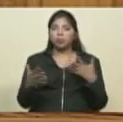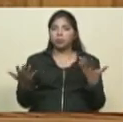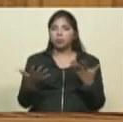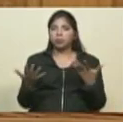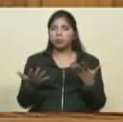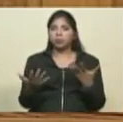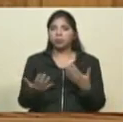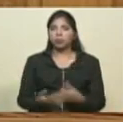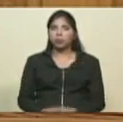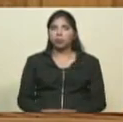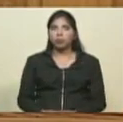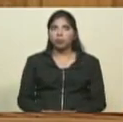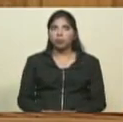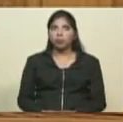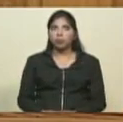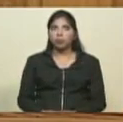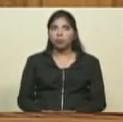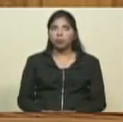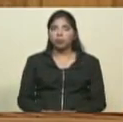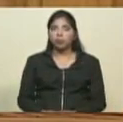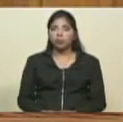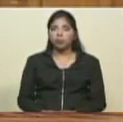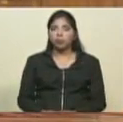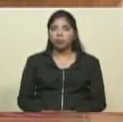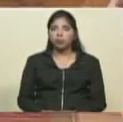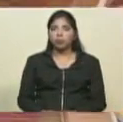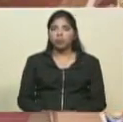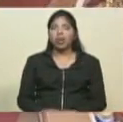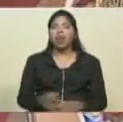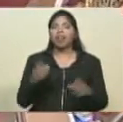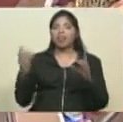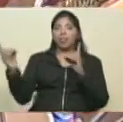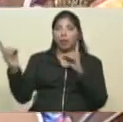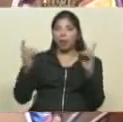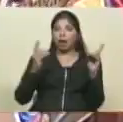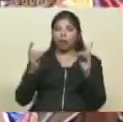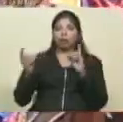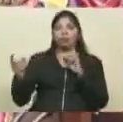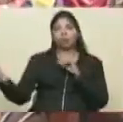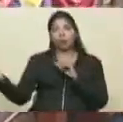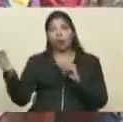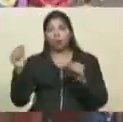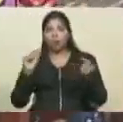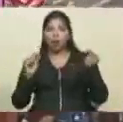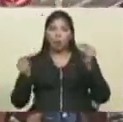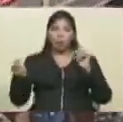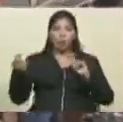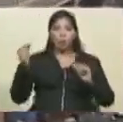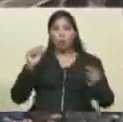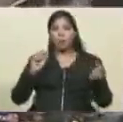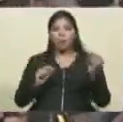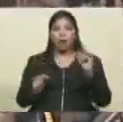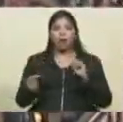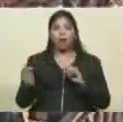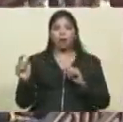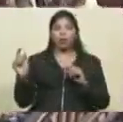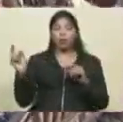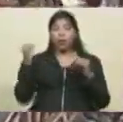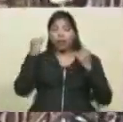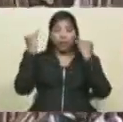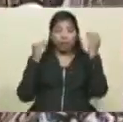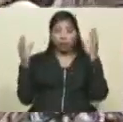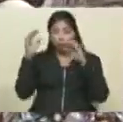cual aportará en función del amplio debate para la construcción del referido capítulo.